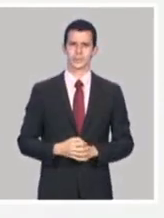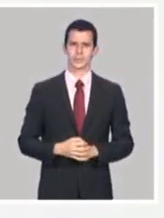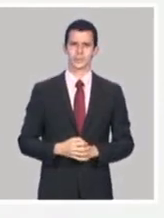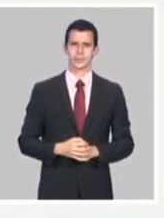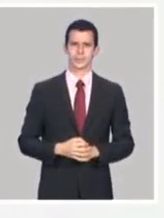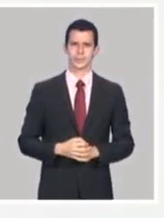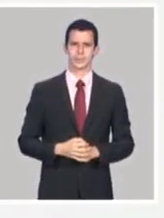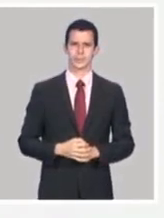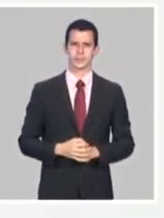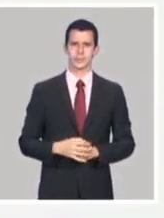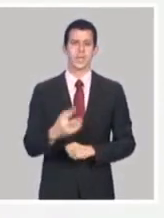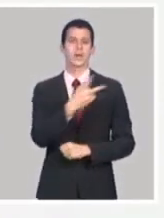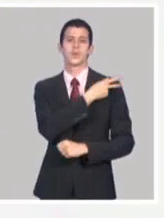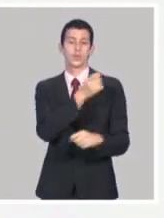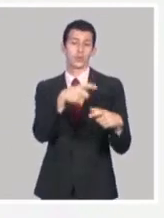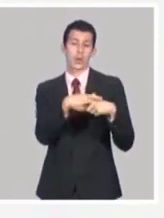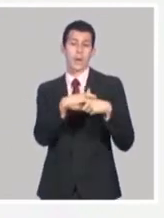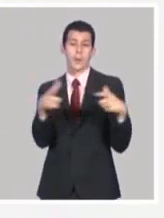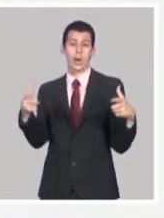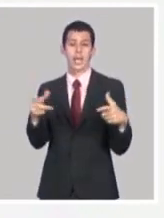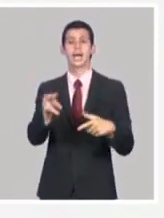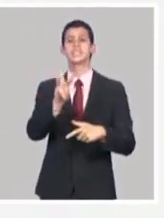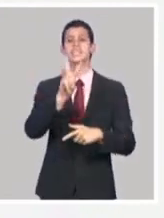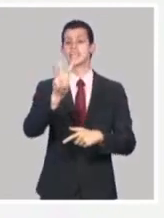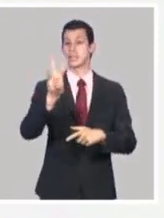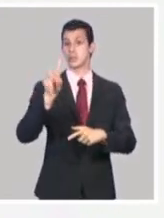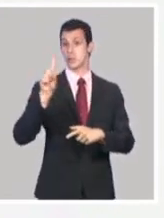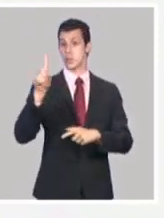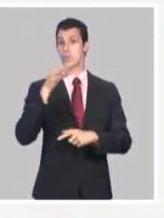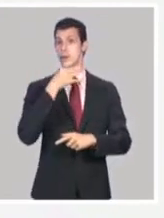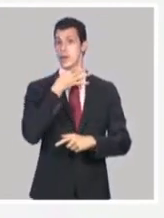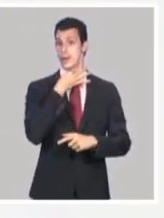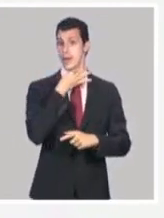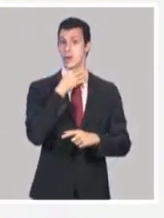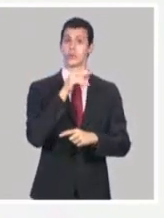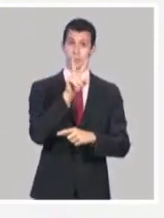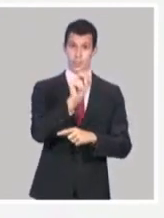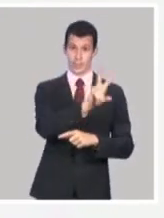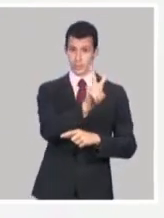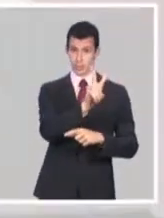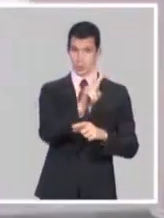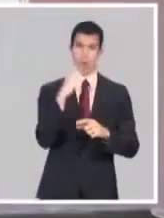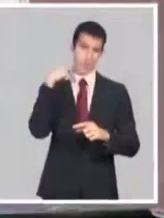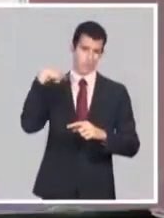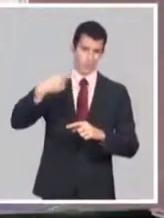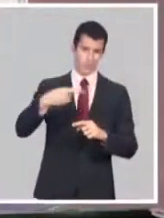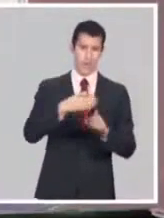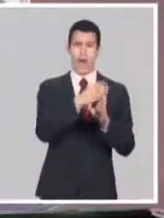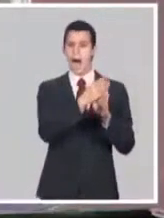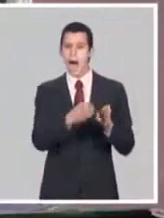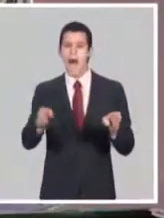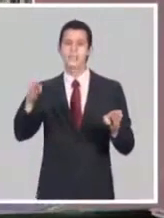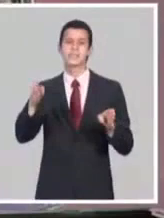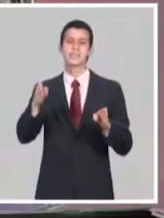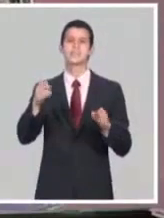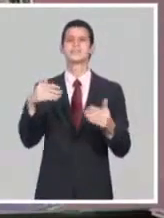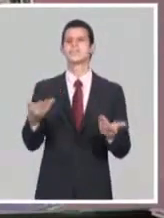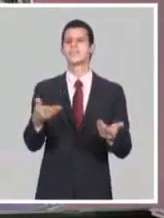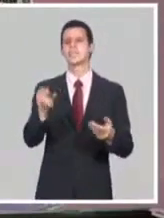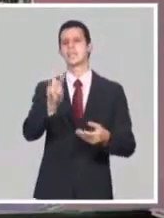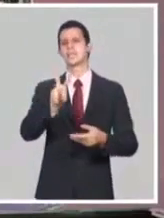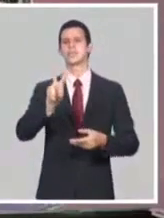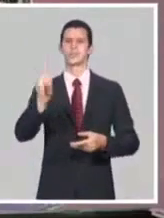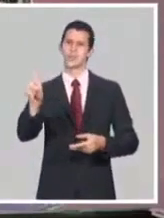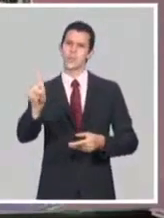se inicia el 31 de enero 22 hasta el 29 de octubre del 2022 las